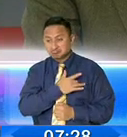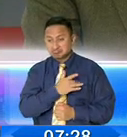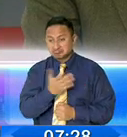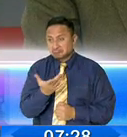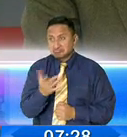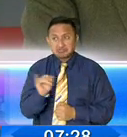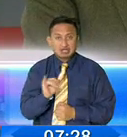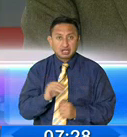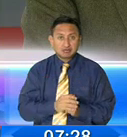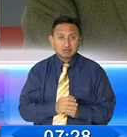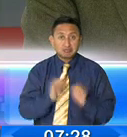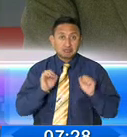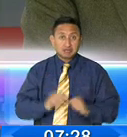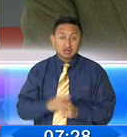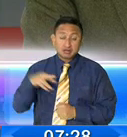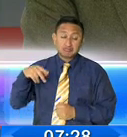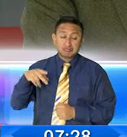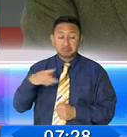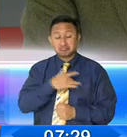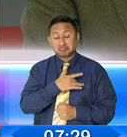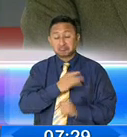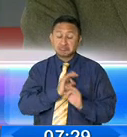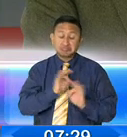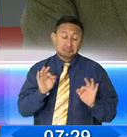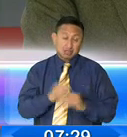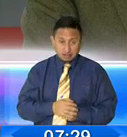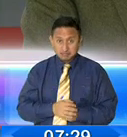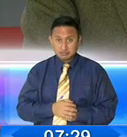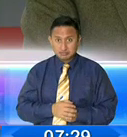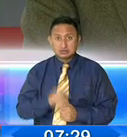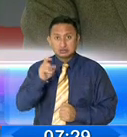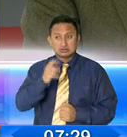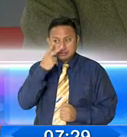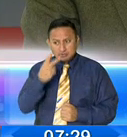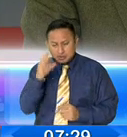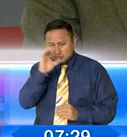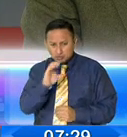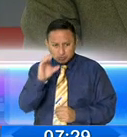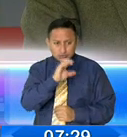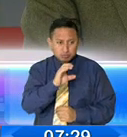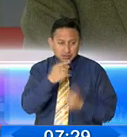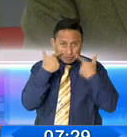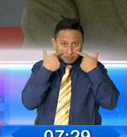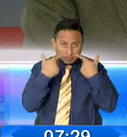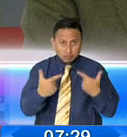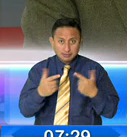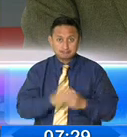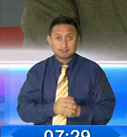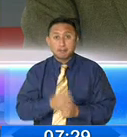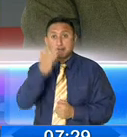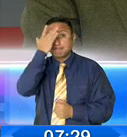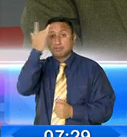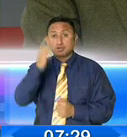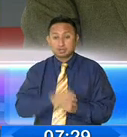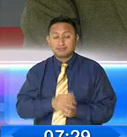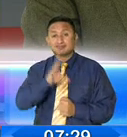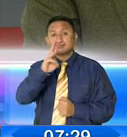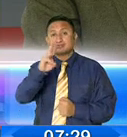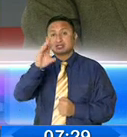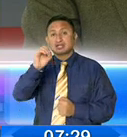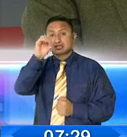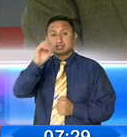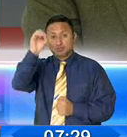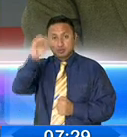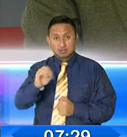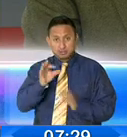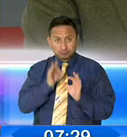están caminando sin síntomas, que tendrían que ser rastreadas, que tenían que ser monitoreadas, porque el 60% de los contagios